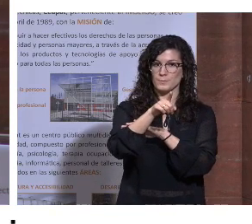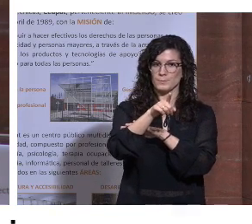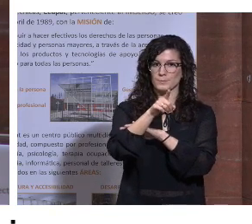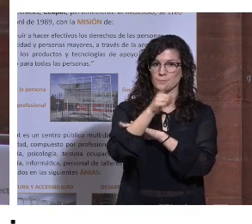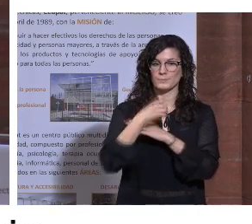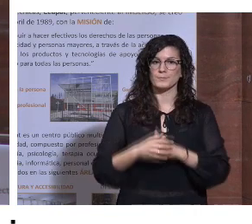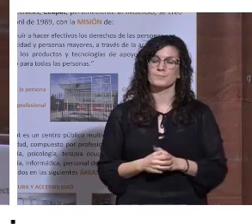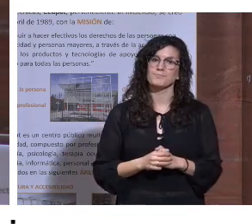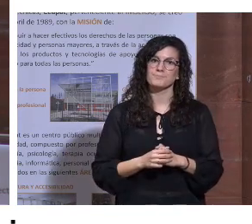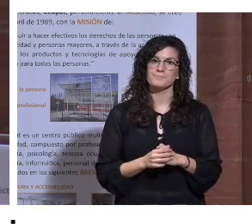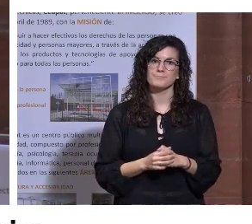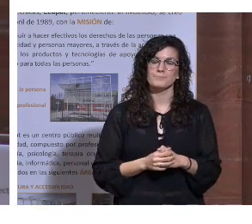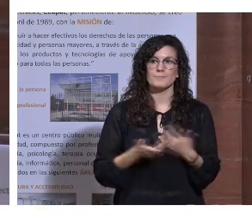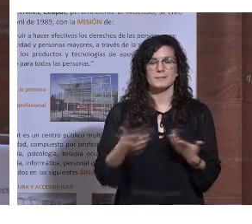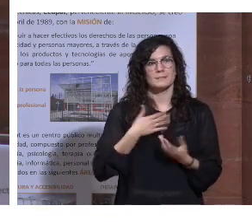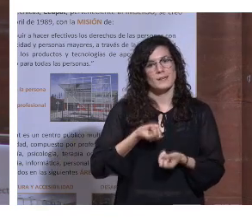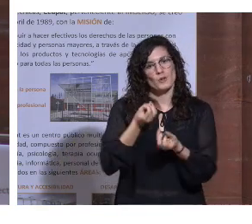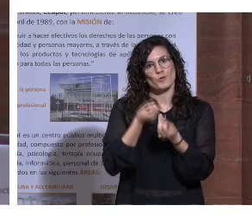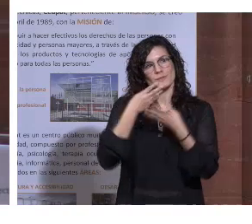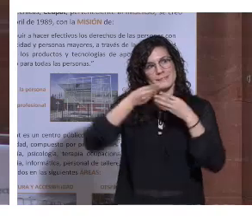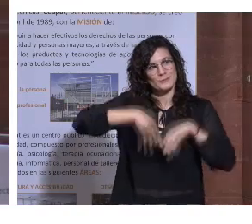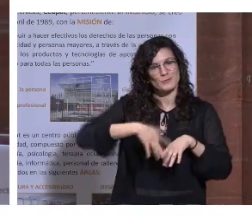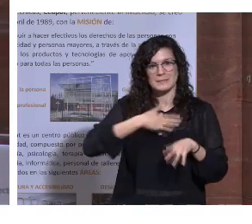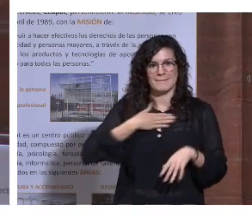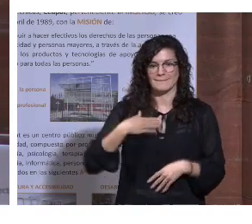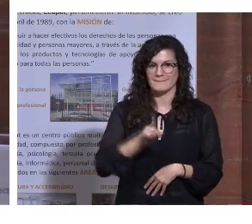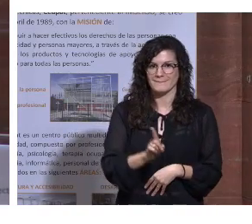Es que no quiero contar batallitas,